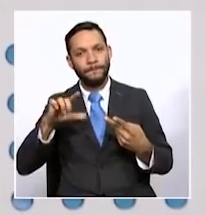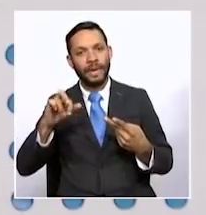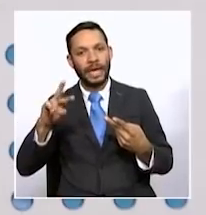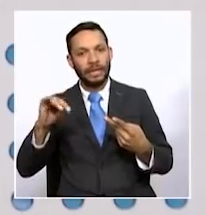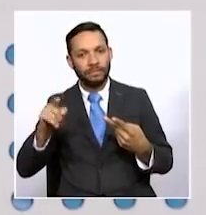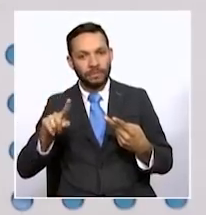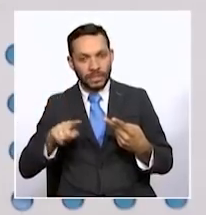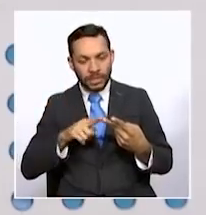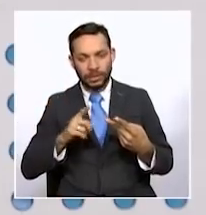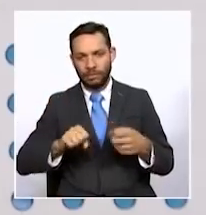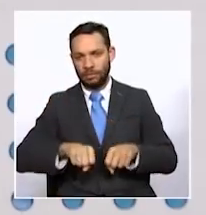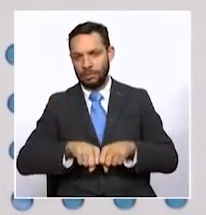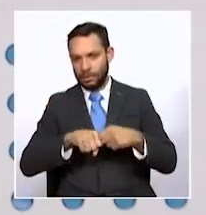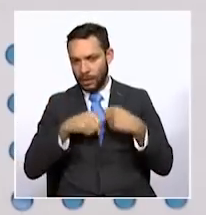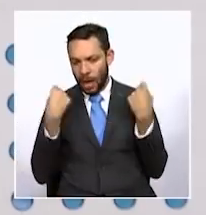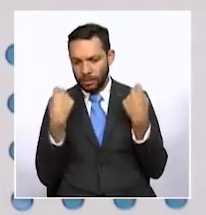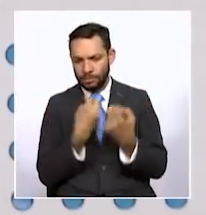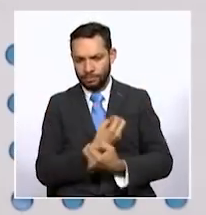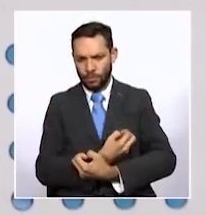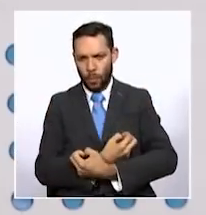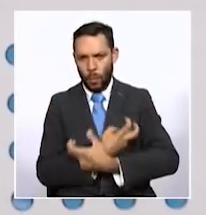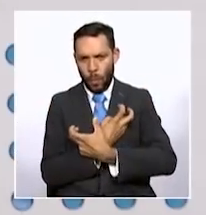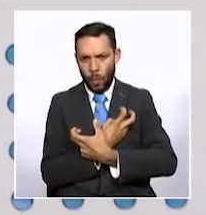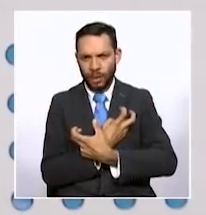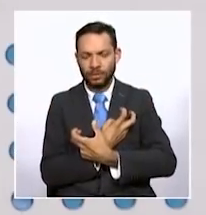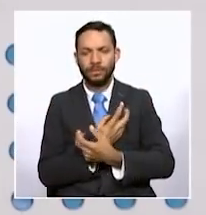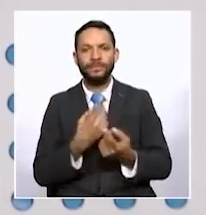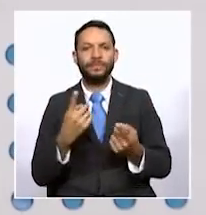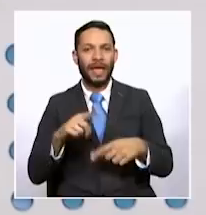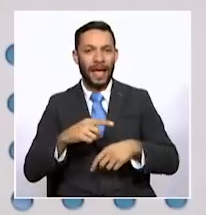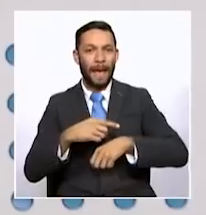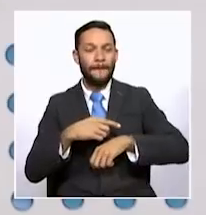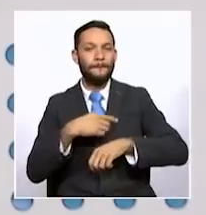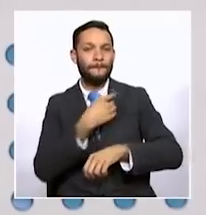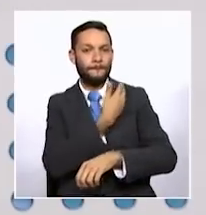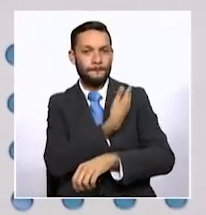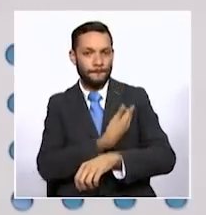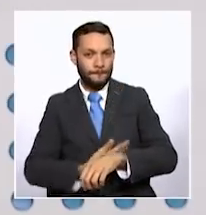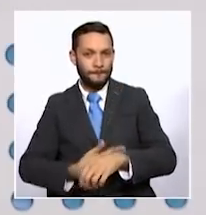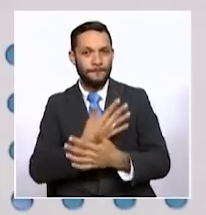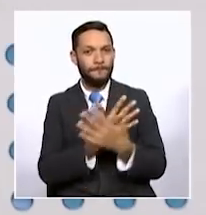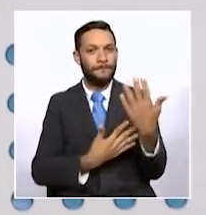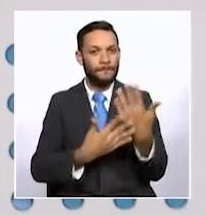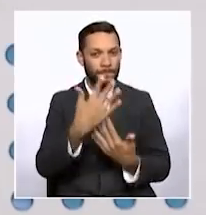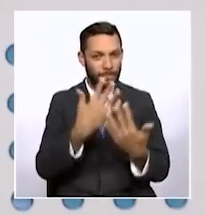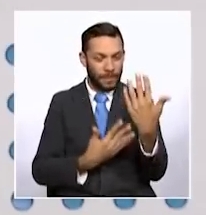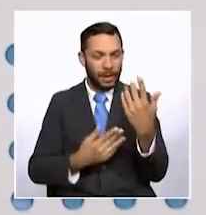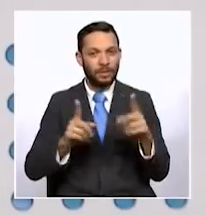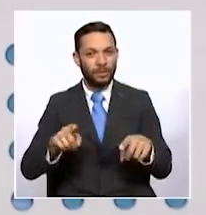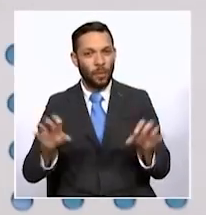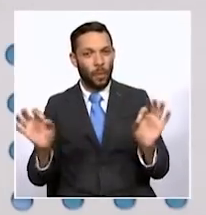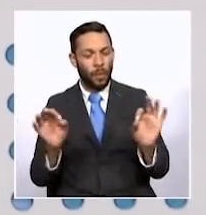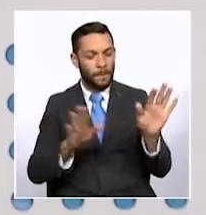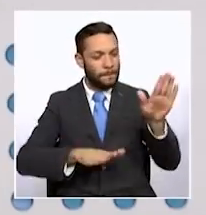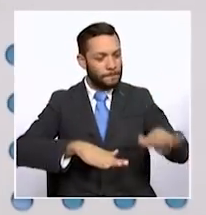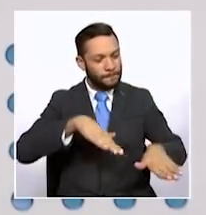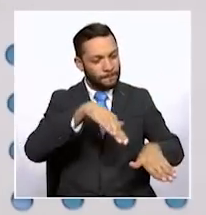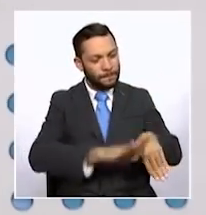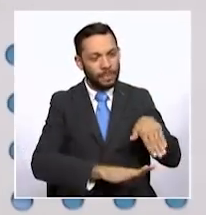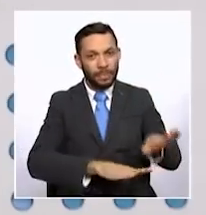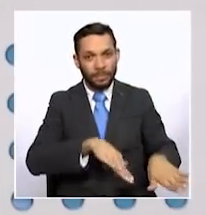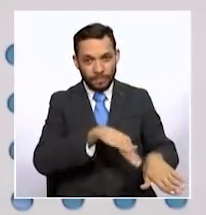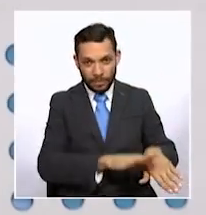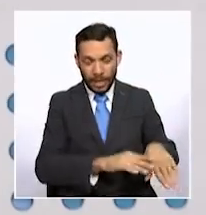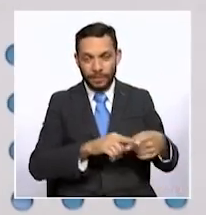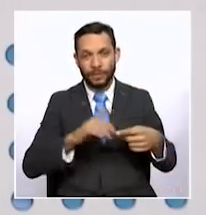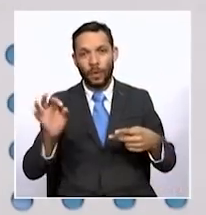alta energía. Y a nivel particular, a nivel de la consulta, digamos que tenemos varios grupos como etarios. En los pacientes adultos jóvenes o en los pacientes